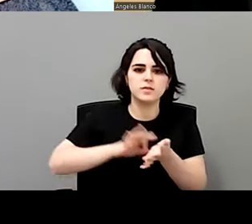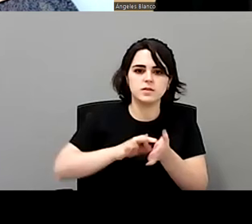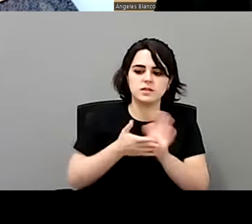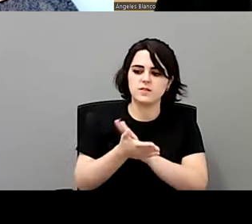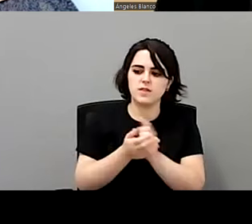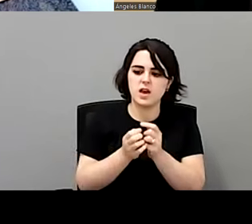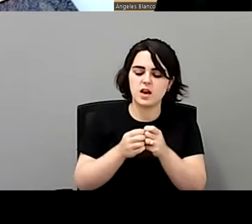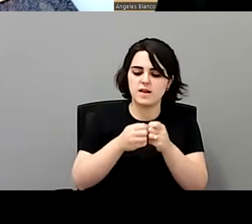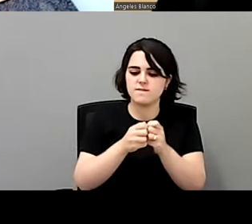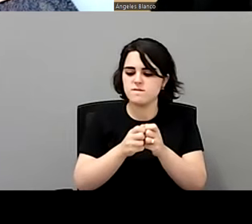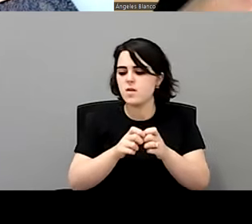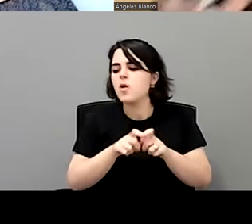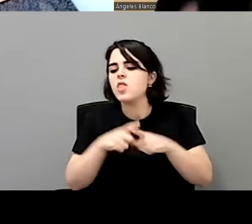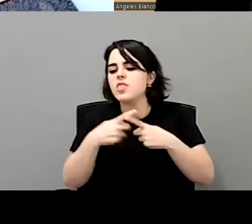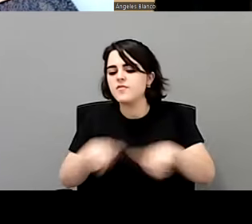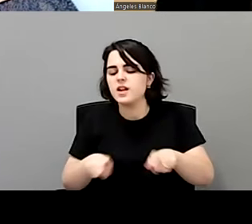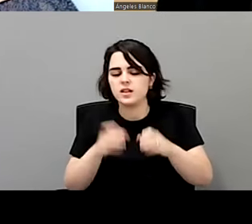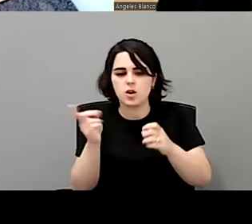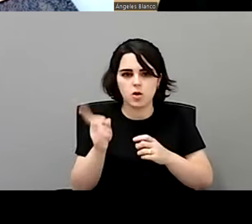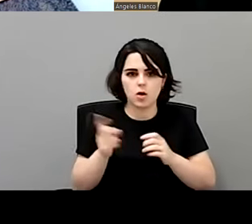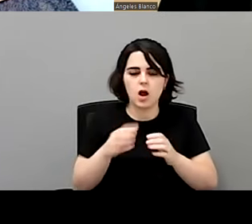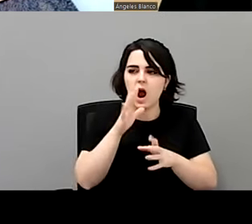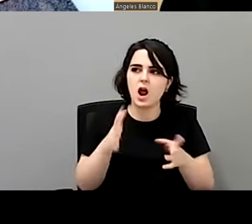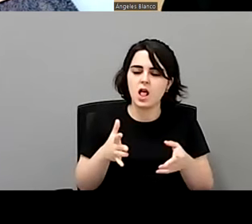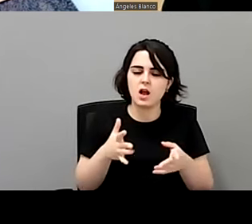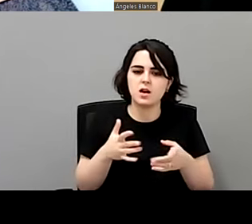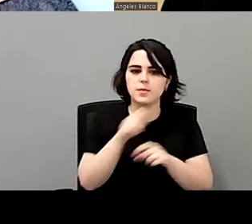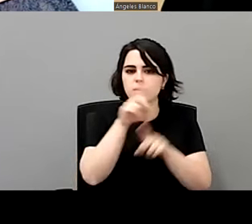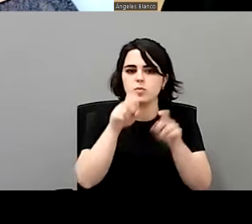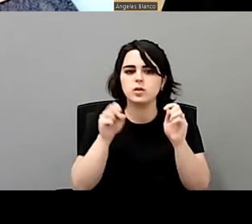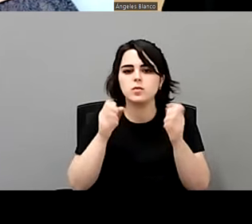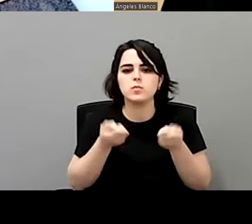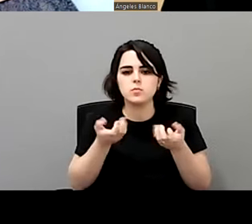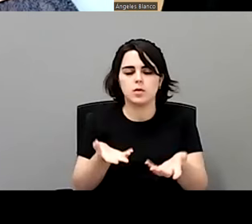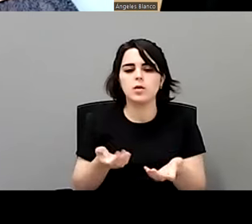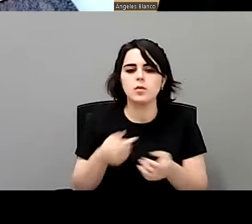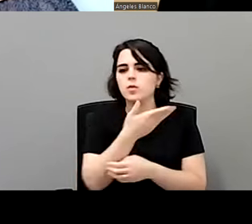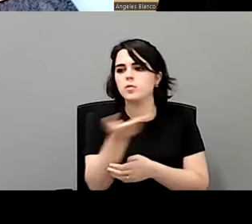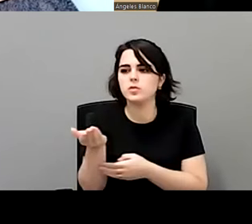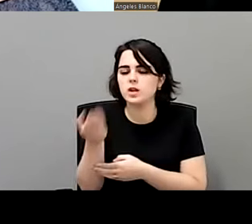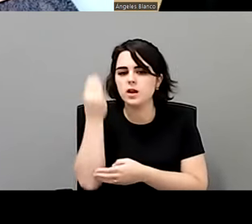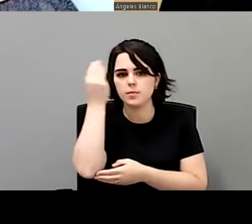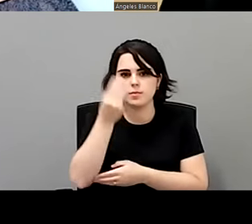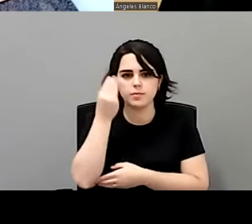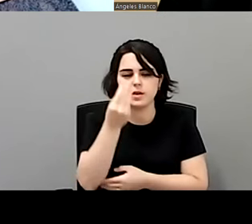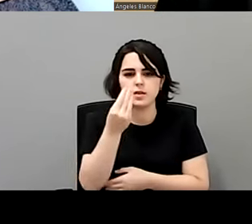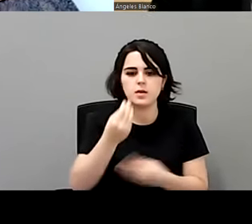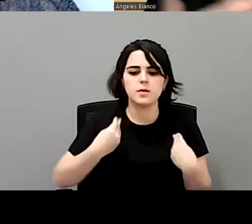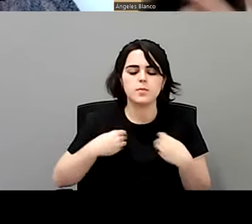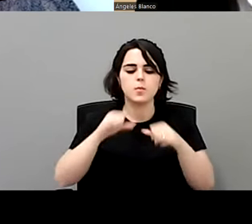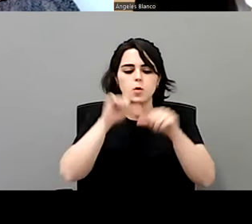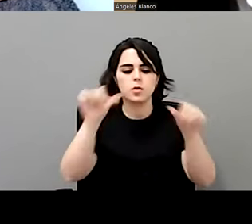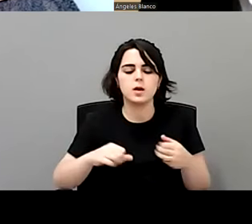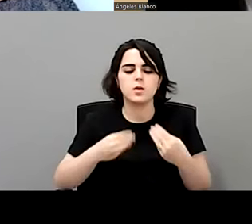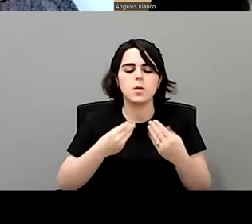distancia entre ellos. La cuestión es, ahora, la pregunta que os quiero lanzar es, para vosotras, ¿dónde está el modelo de vida independiente? ¿Está